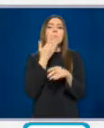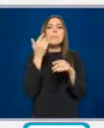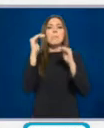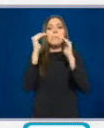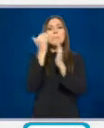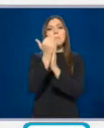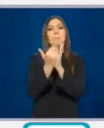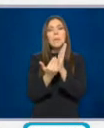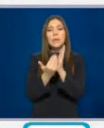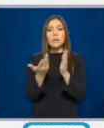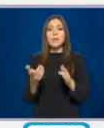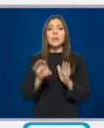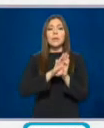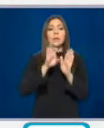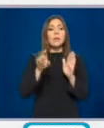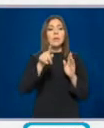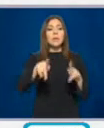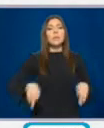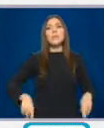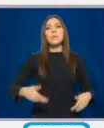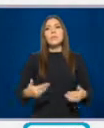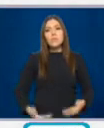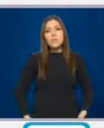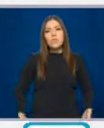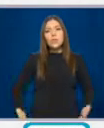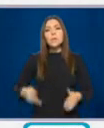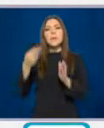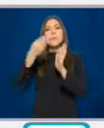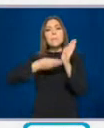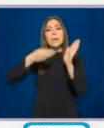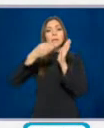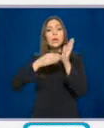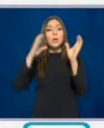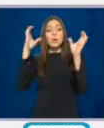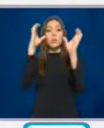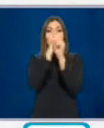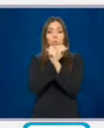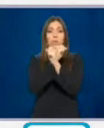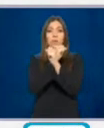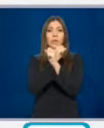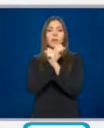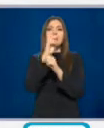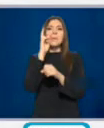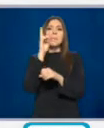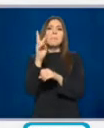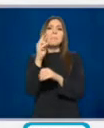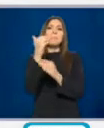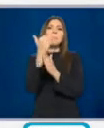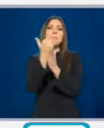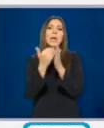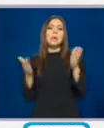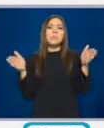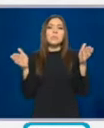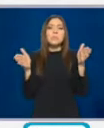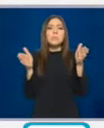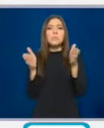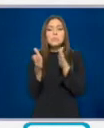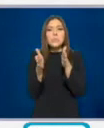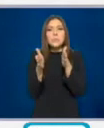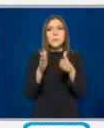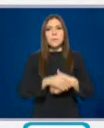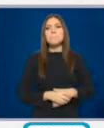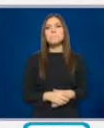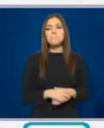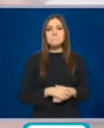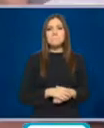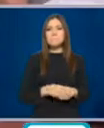utilizas unos jeans, por ejemplo, unos shorts de mezclilla oscura, entonces te reduce la cadera, no se te ve como tan amplia, ¿no?